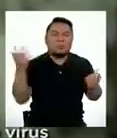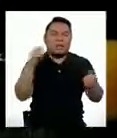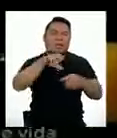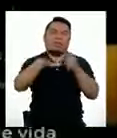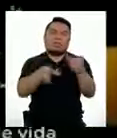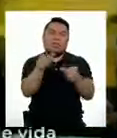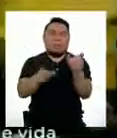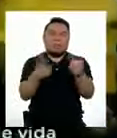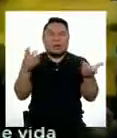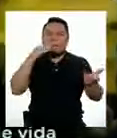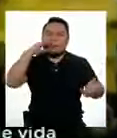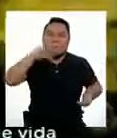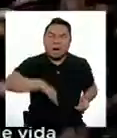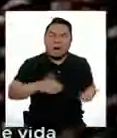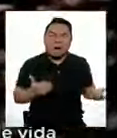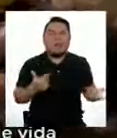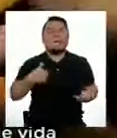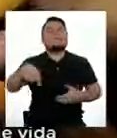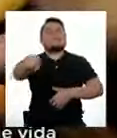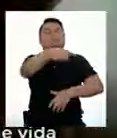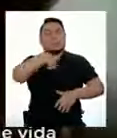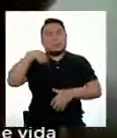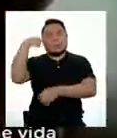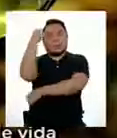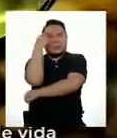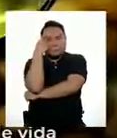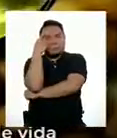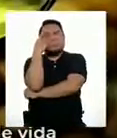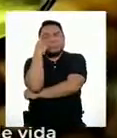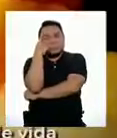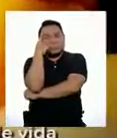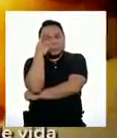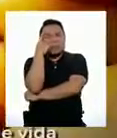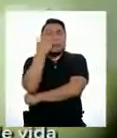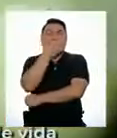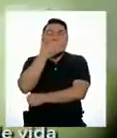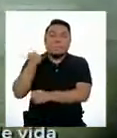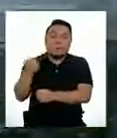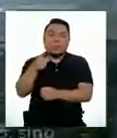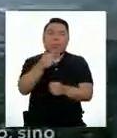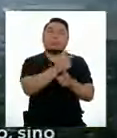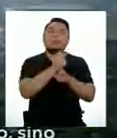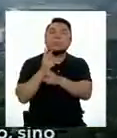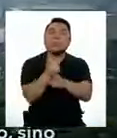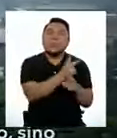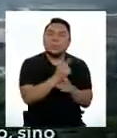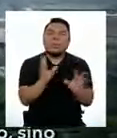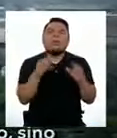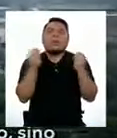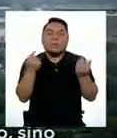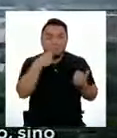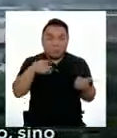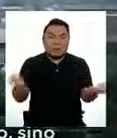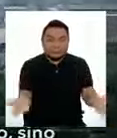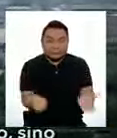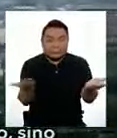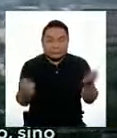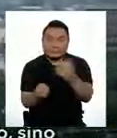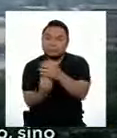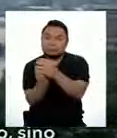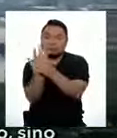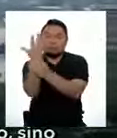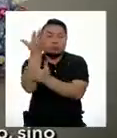los humanos. Por eso debemos repensar nuestro modo de vida y apostar por uno más sostenible, buscando no solo el crecimiento